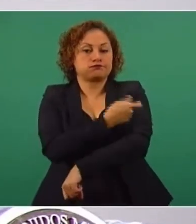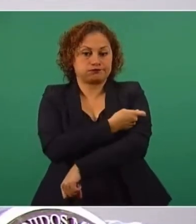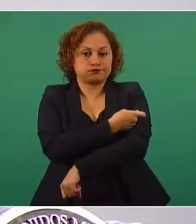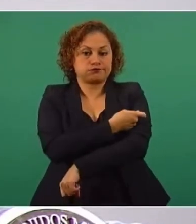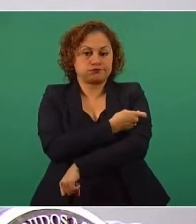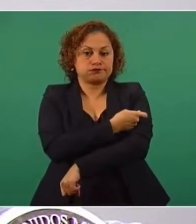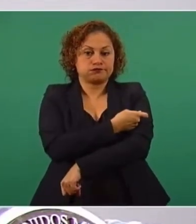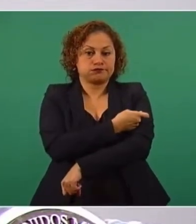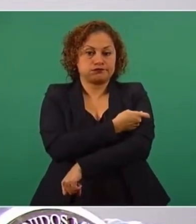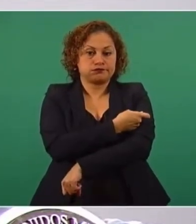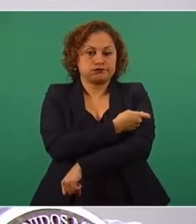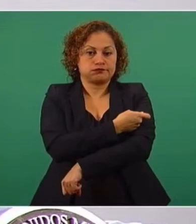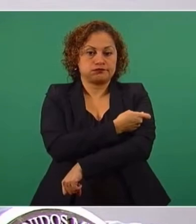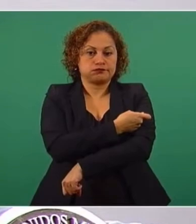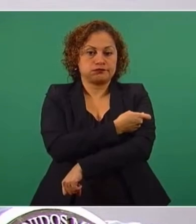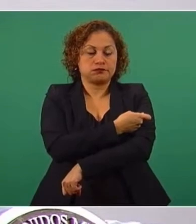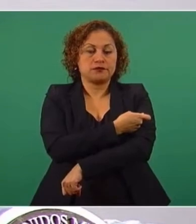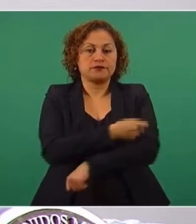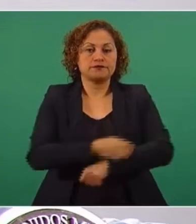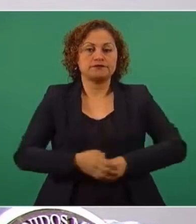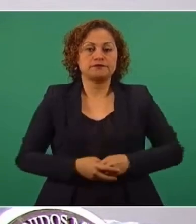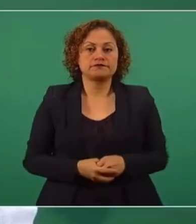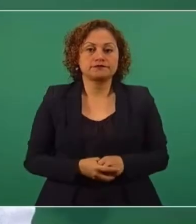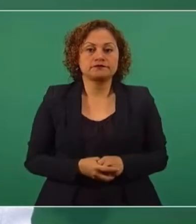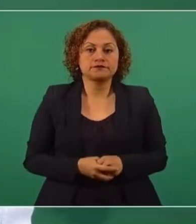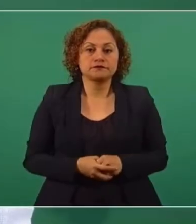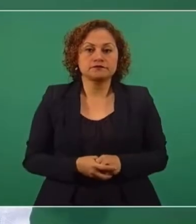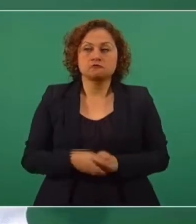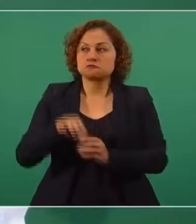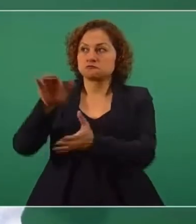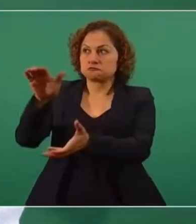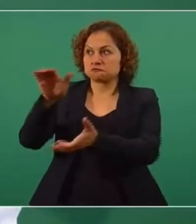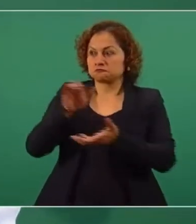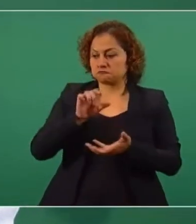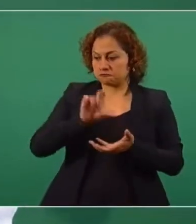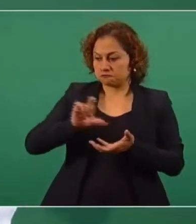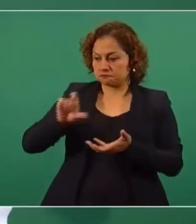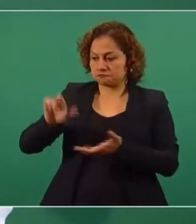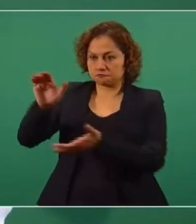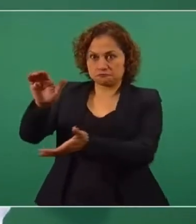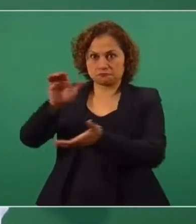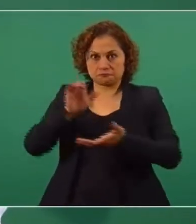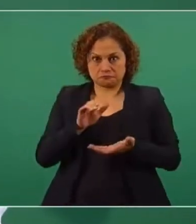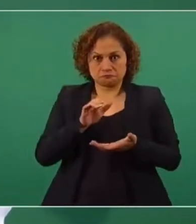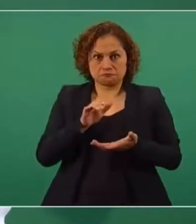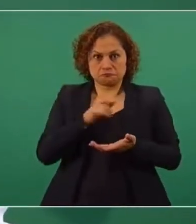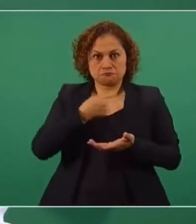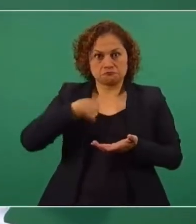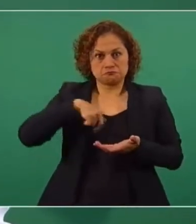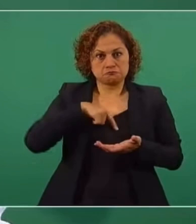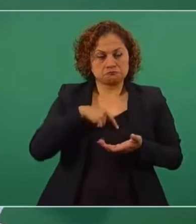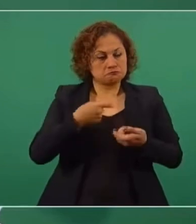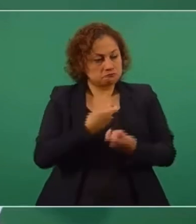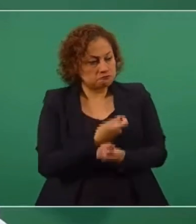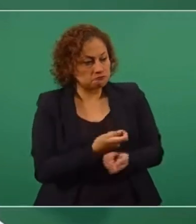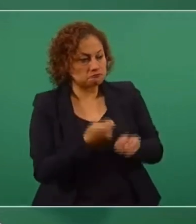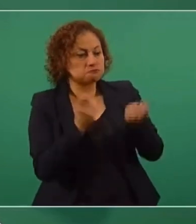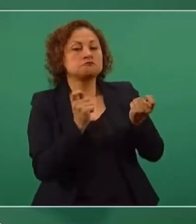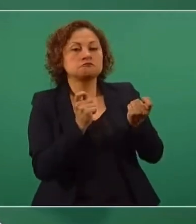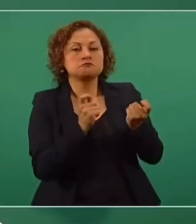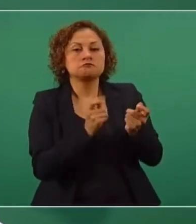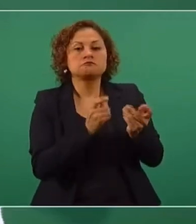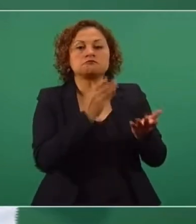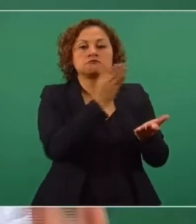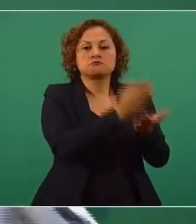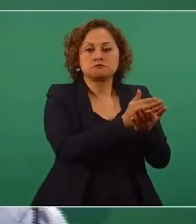se ha llegado en cada momento. En cuanto llegan, en los pocos días se ponen las vacunas.